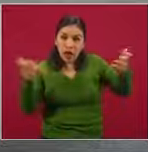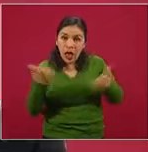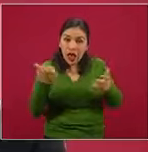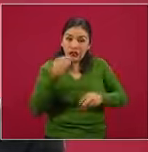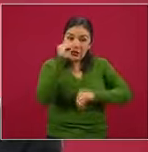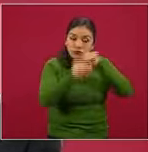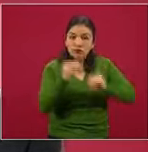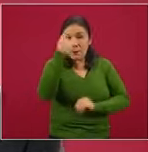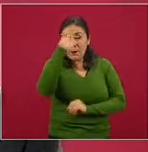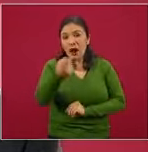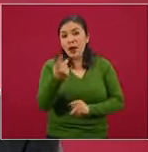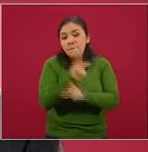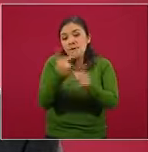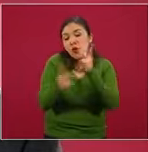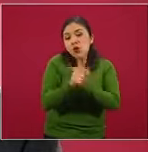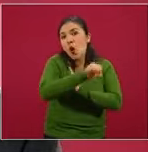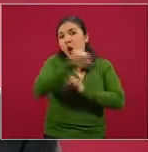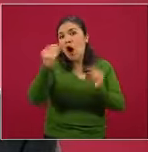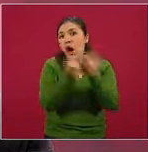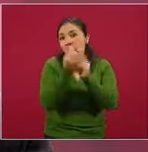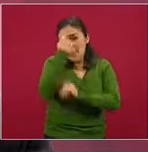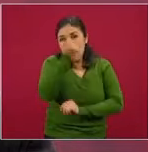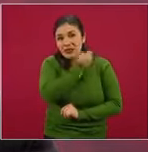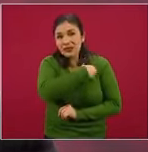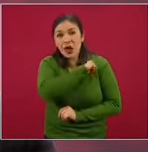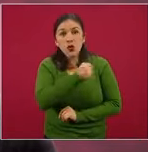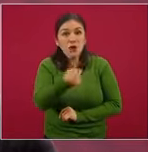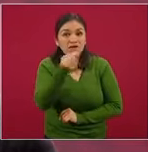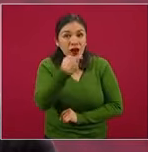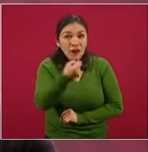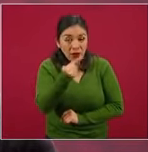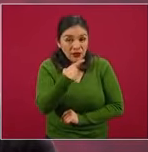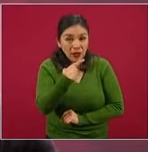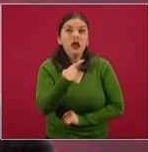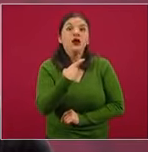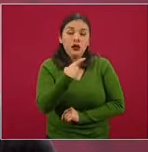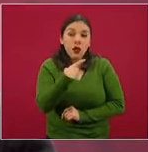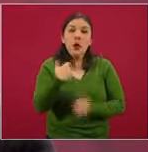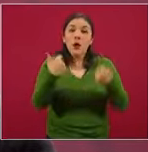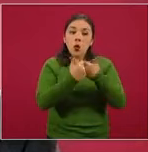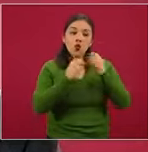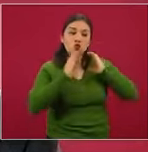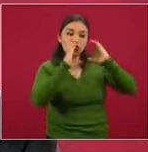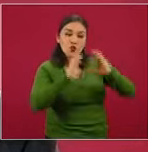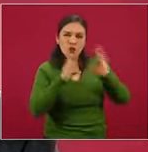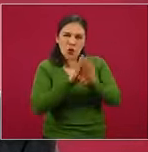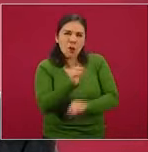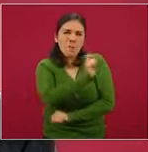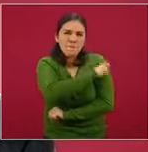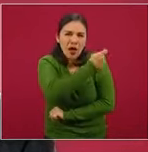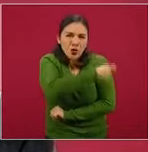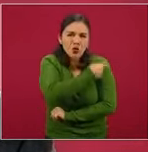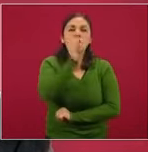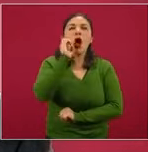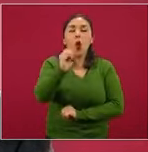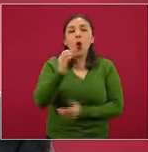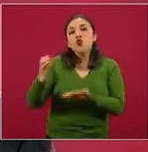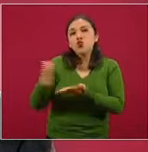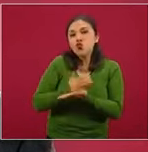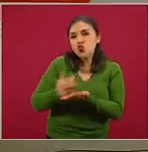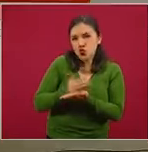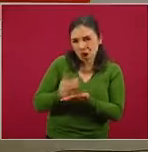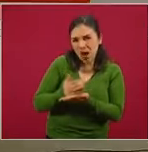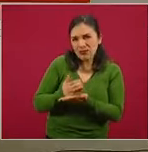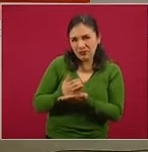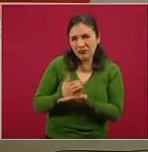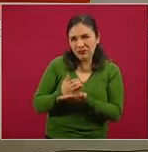farmacéuticos, de productos para la salud, tanto preventivos, como es el caso de una vacuna, como